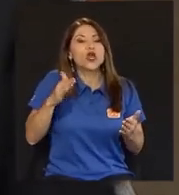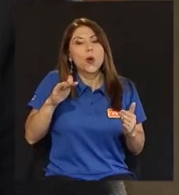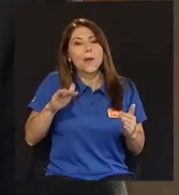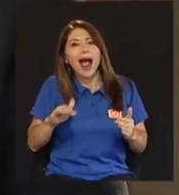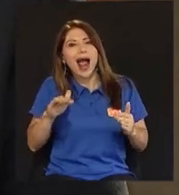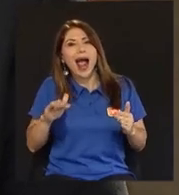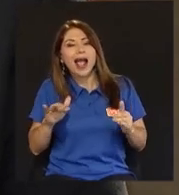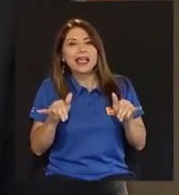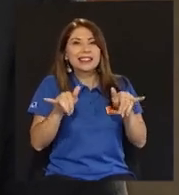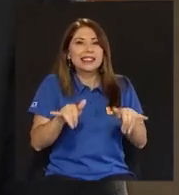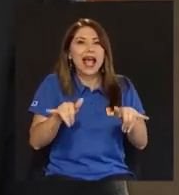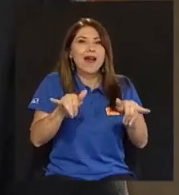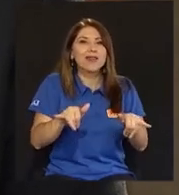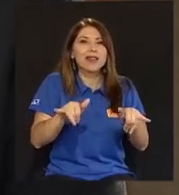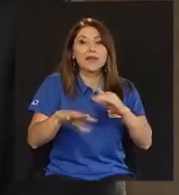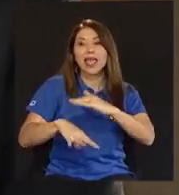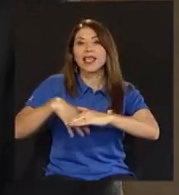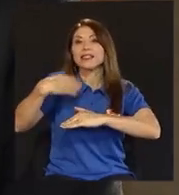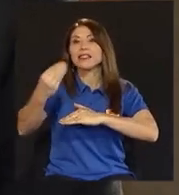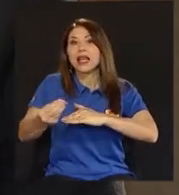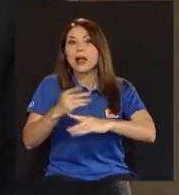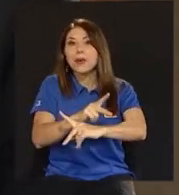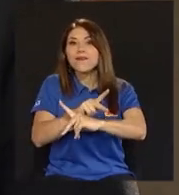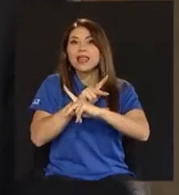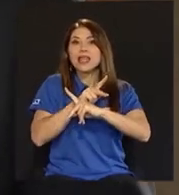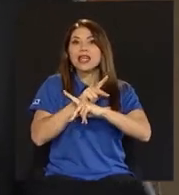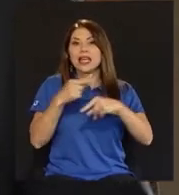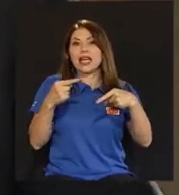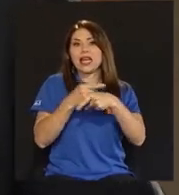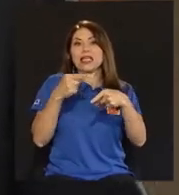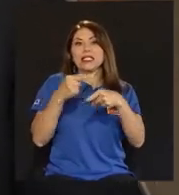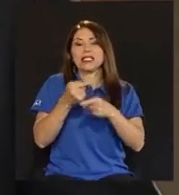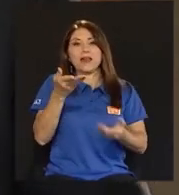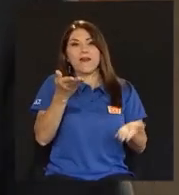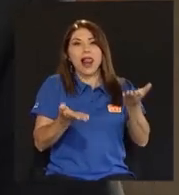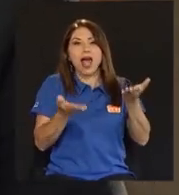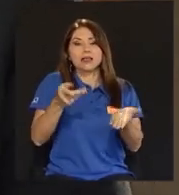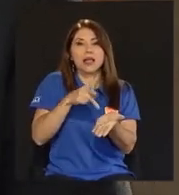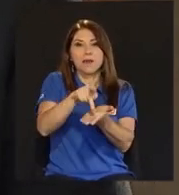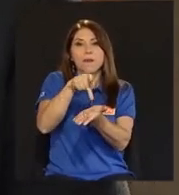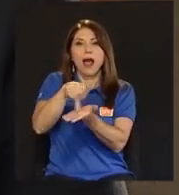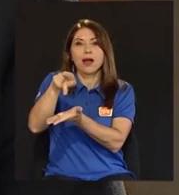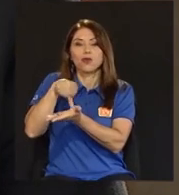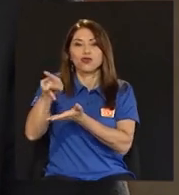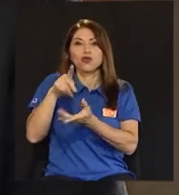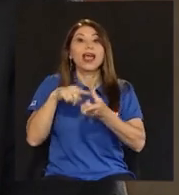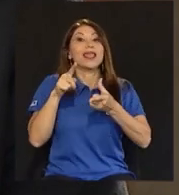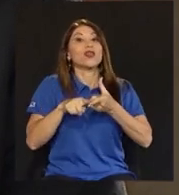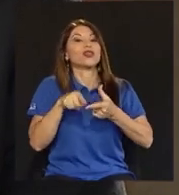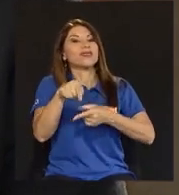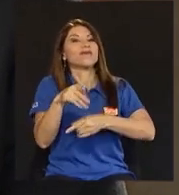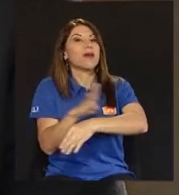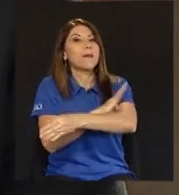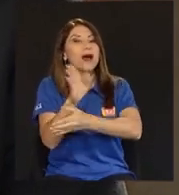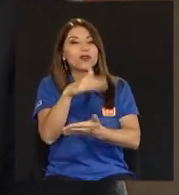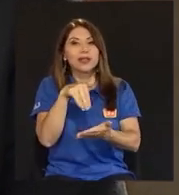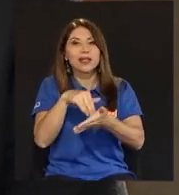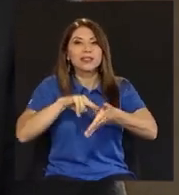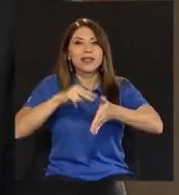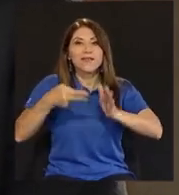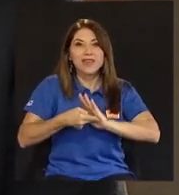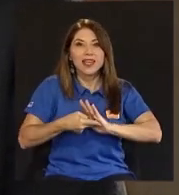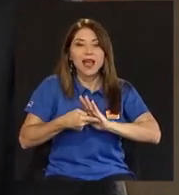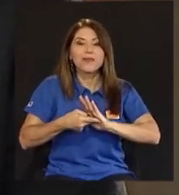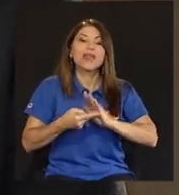prevenir una crisis de balanza de pagos. Entonces, que en términos de la gente del Banco Central es que el déficit de